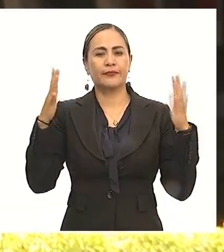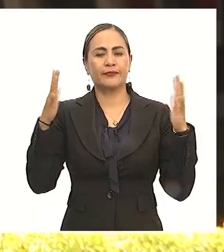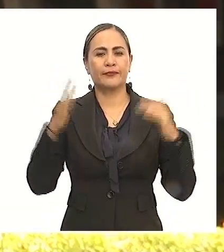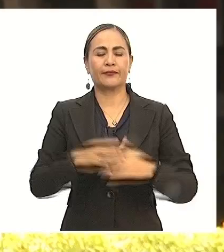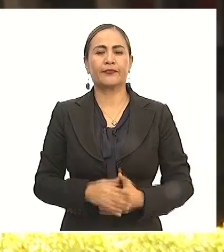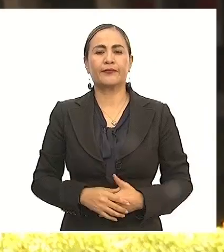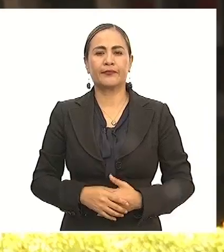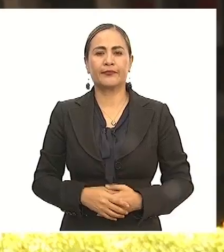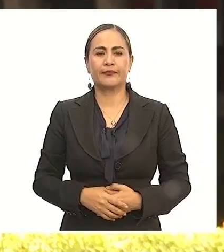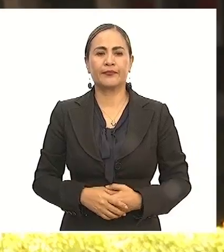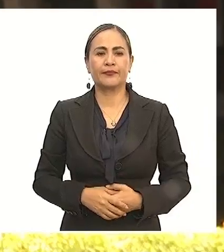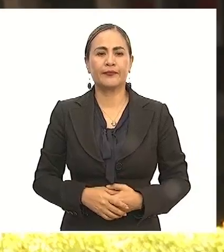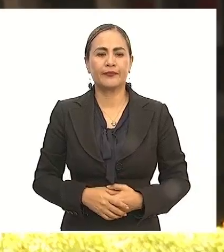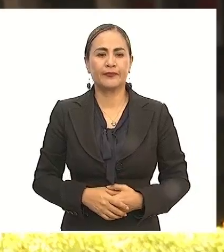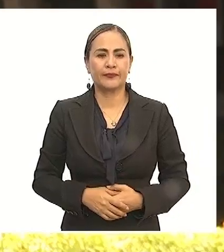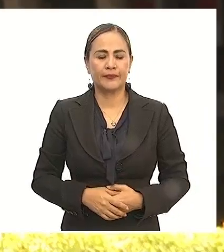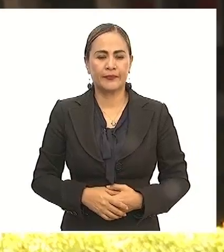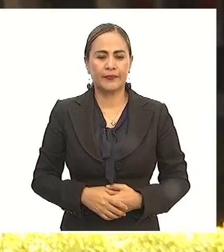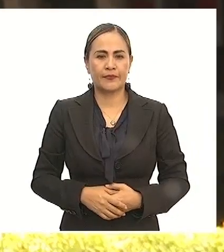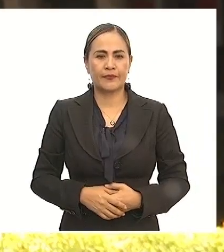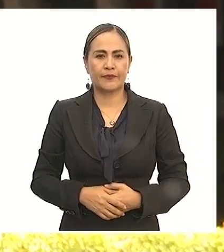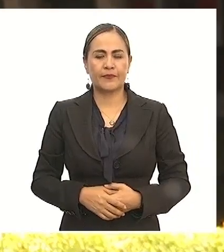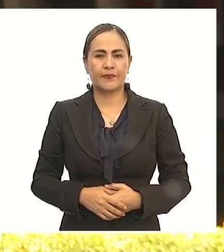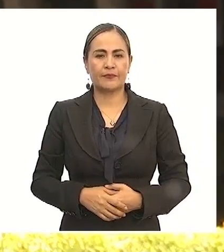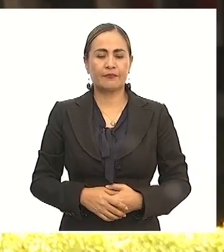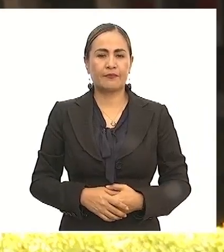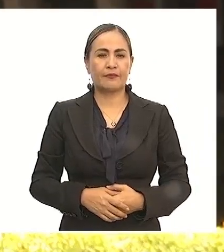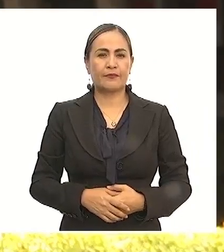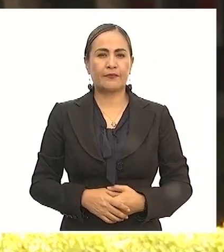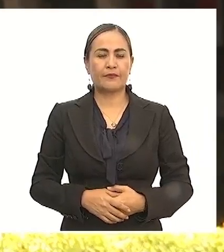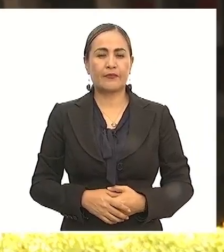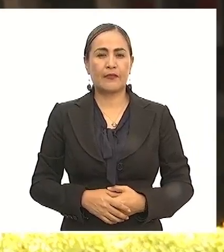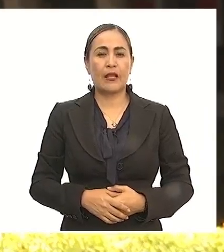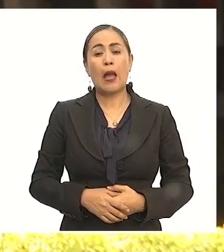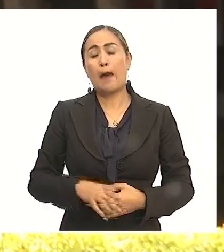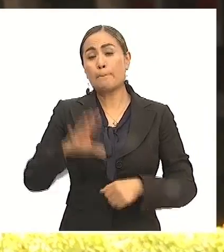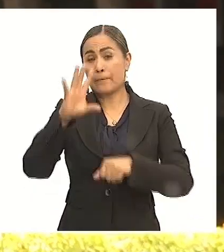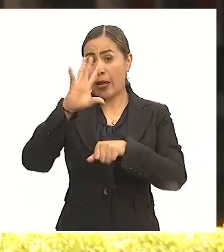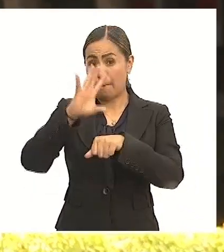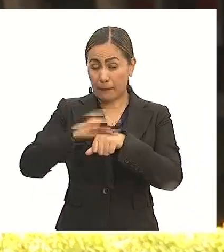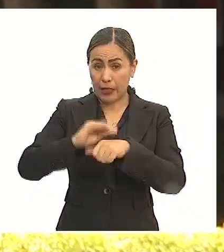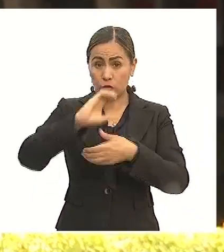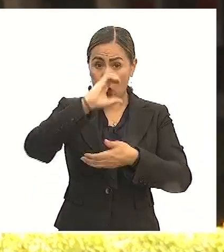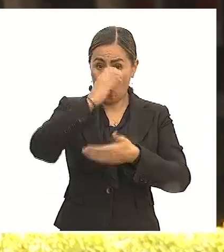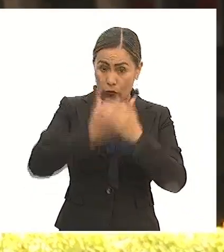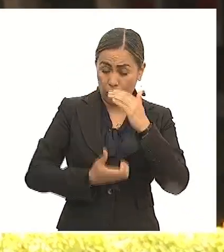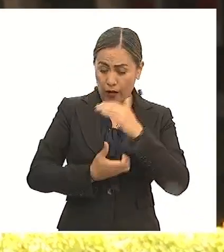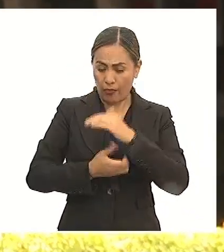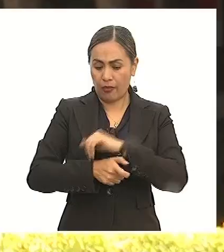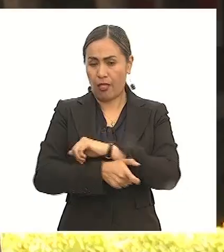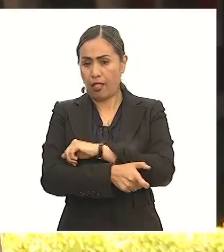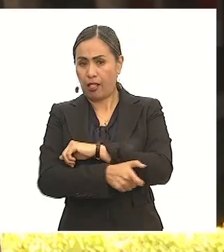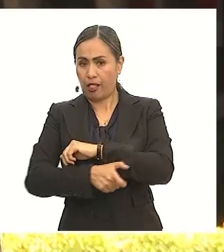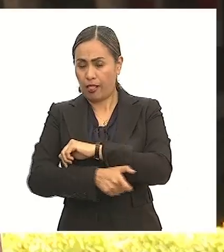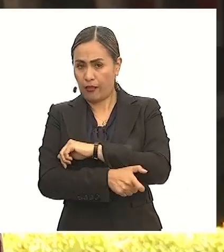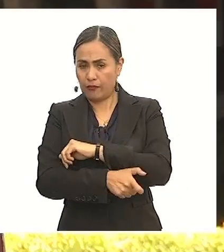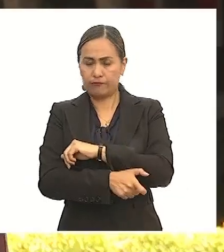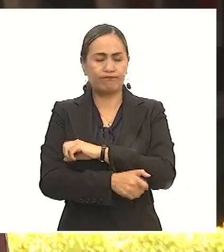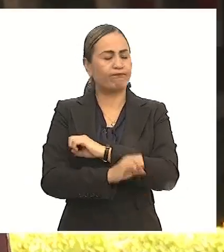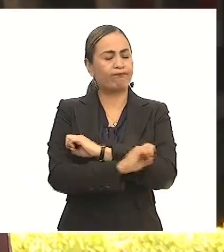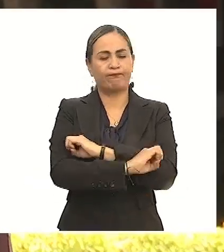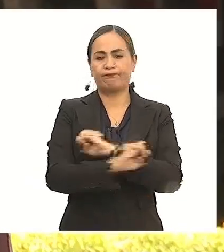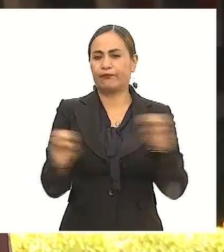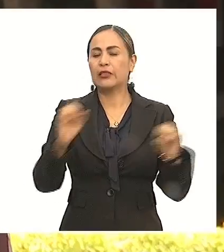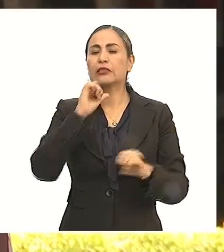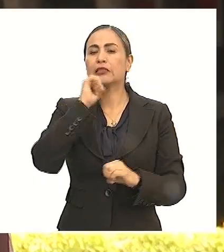Ya no se otorgan concesiones a modo,